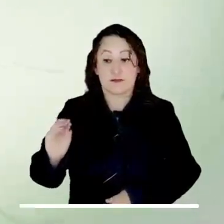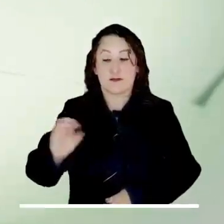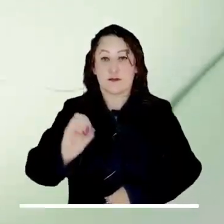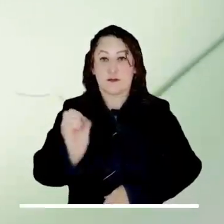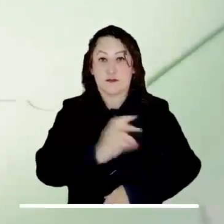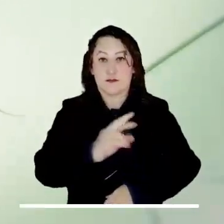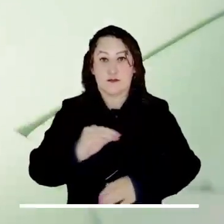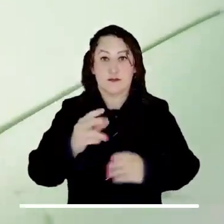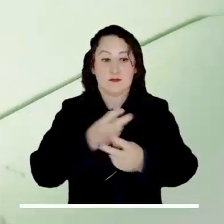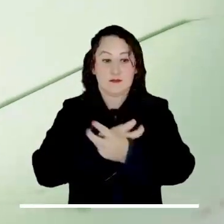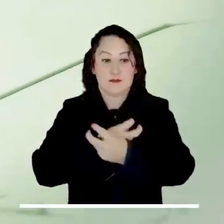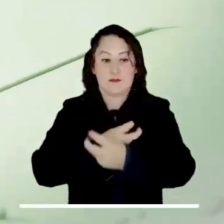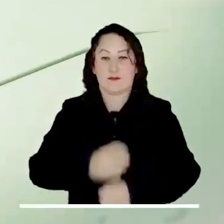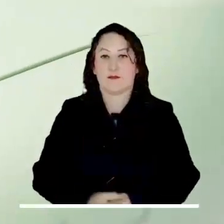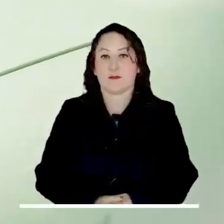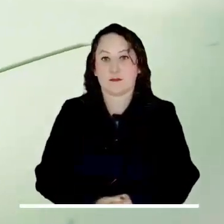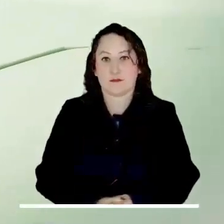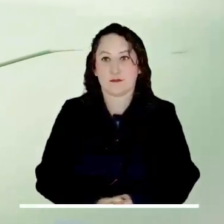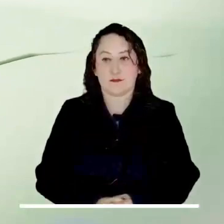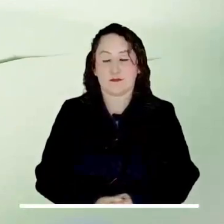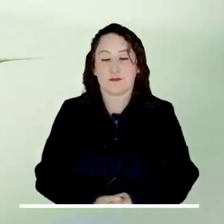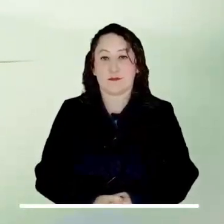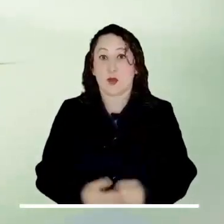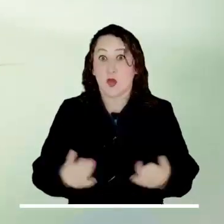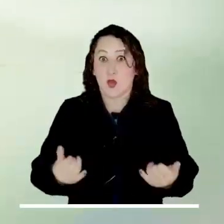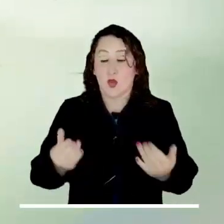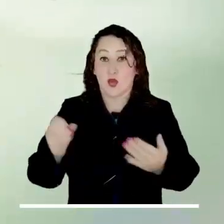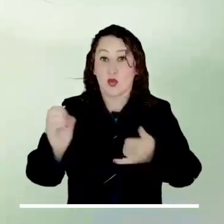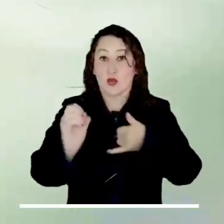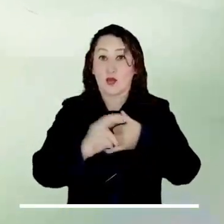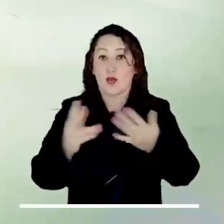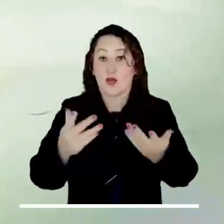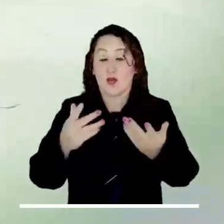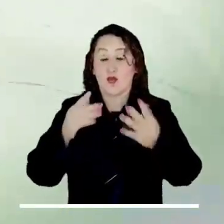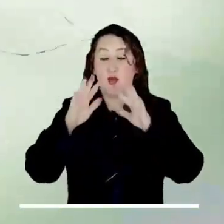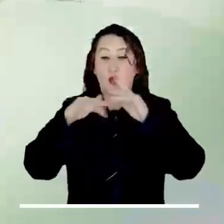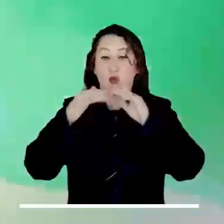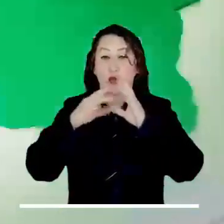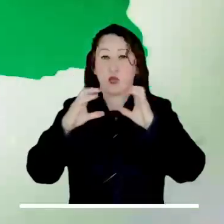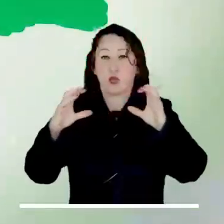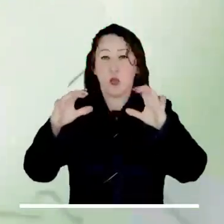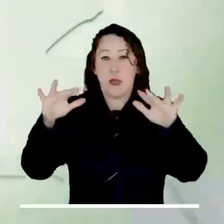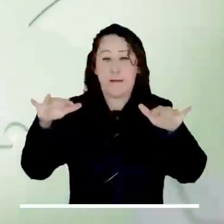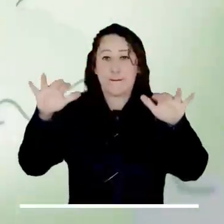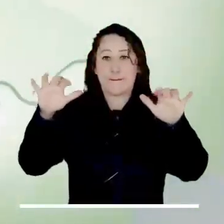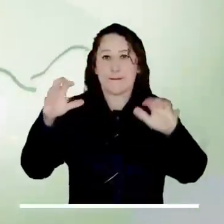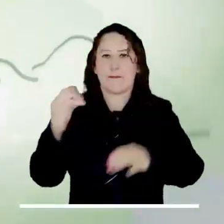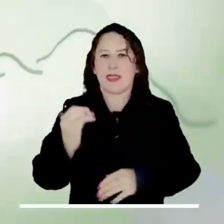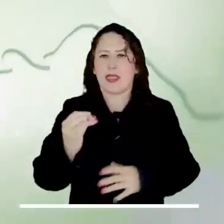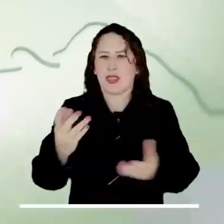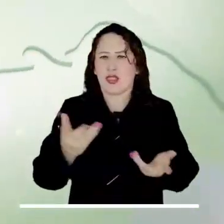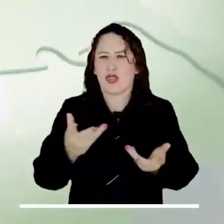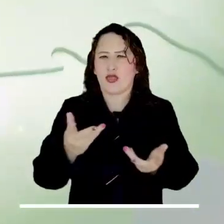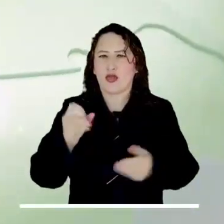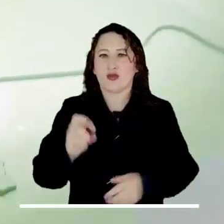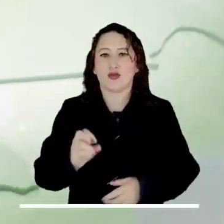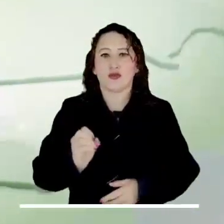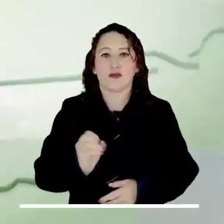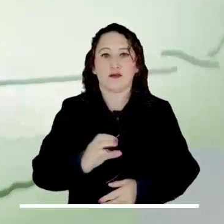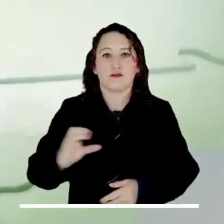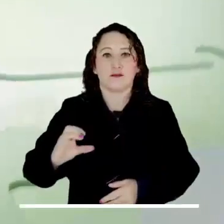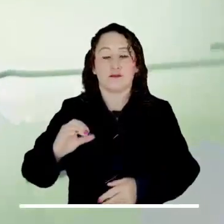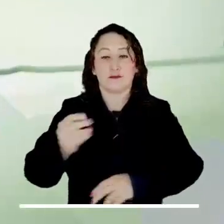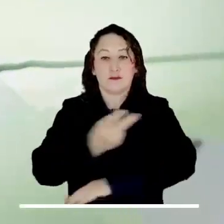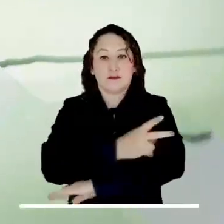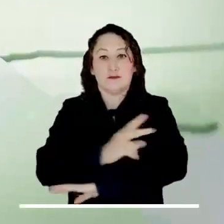de Antioquia, Caldas, Risaralda, Quindío y oriente de Huila. La Orinoquía empieza la jornada con cielo seminublado y